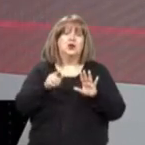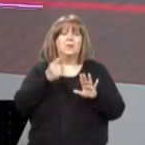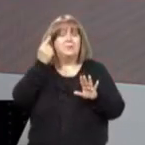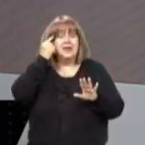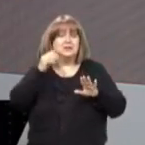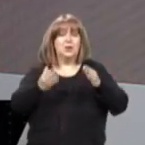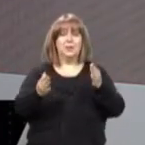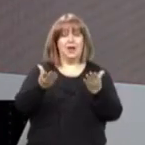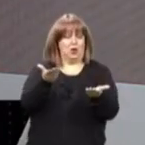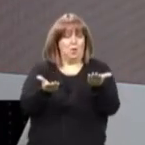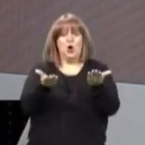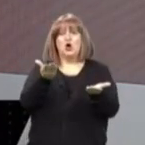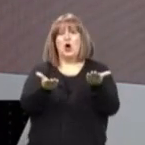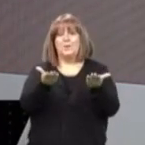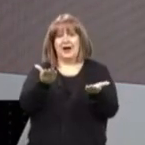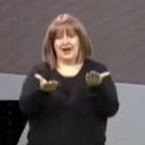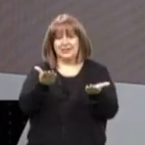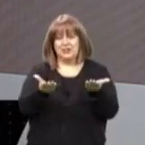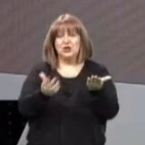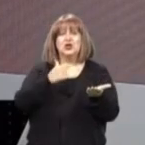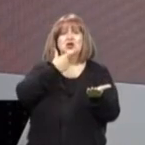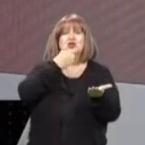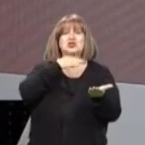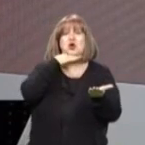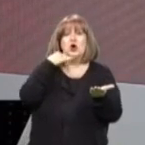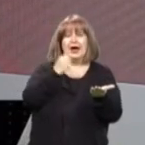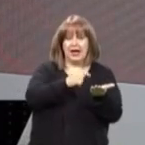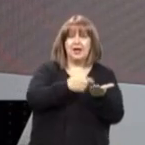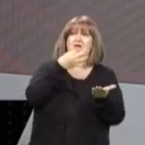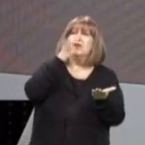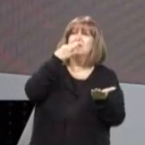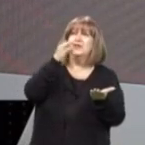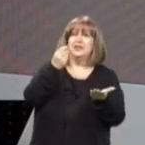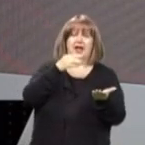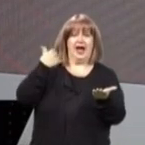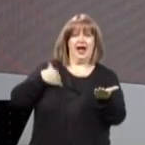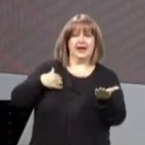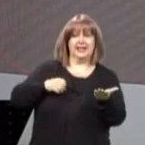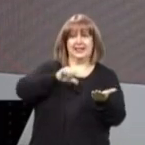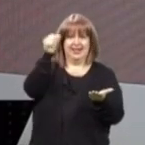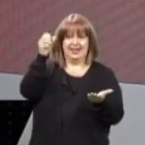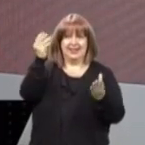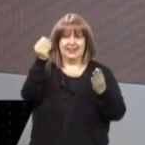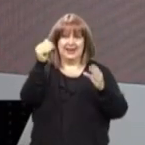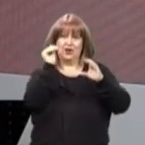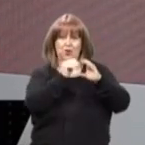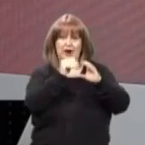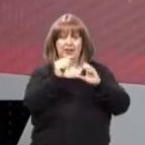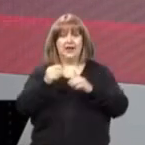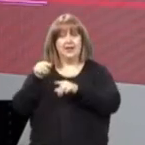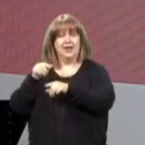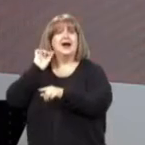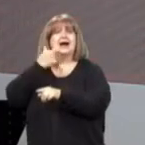calculan más que nada en el potencial. En el potencial que tiene. Totalmente. Si pudiéramos hacer este gasoducto y el que va al Atlántico, sí, es el otro porque se quiere gasificar,